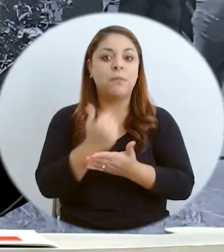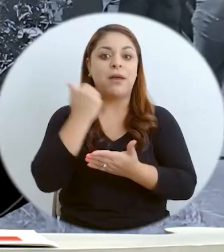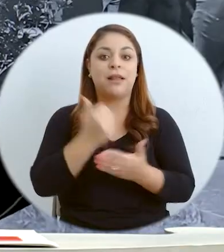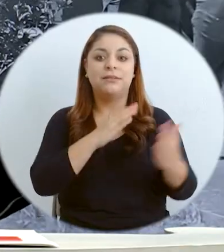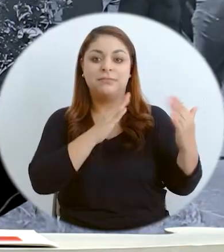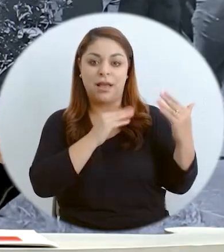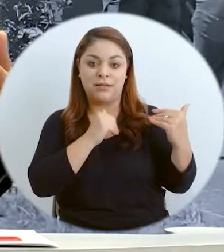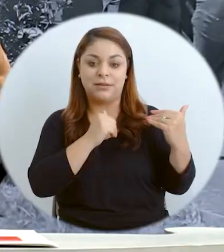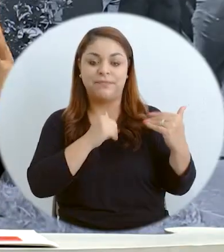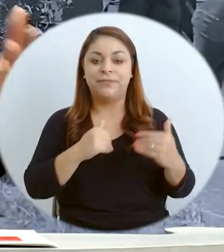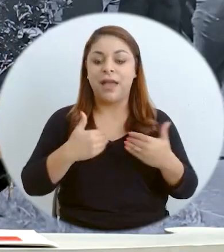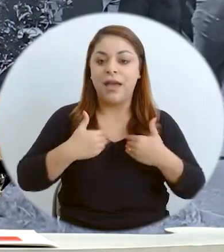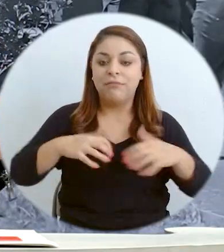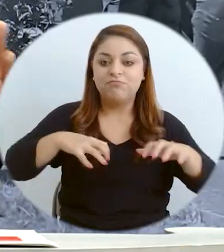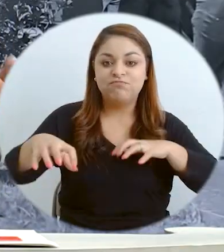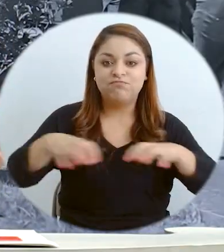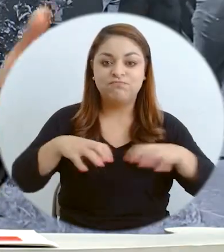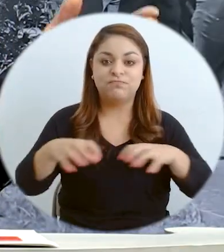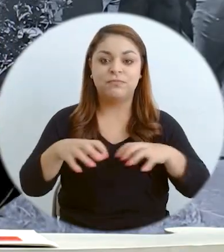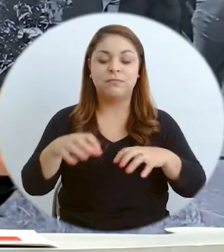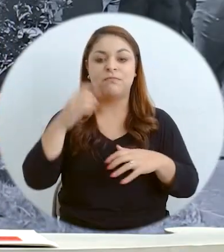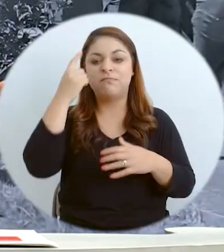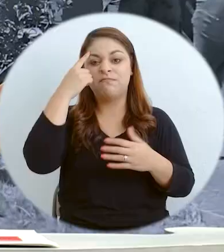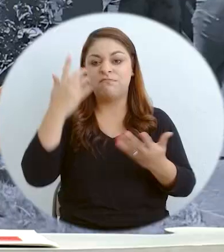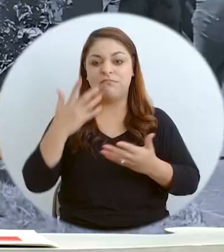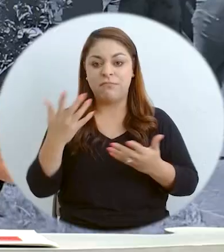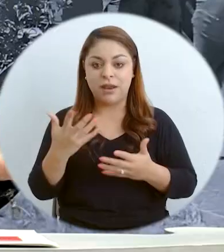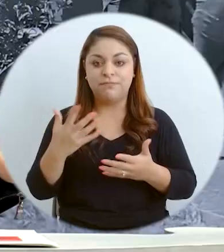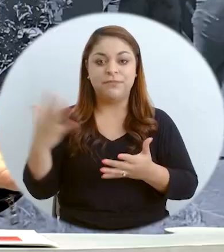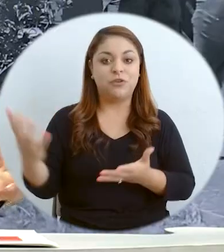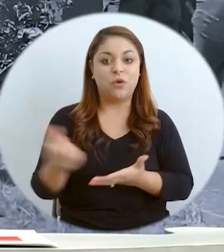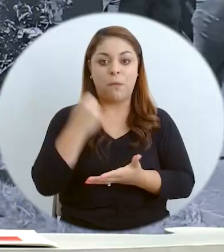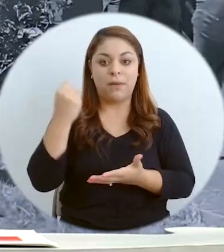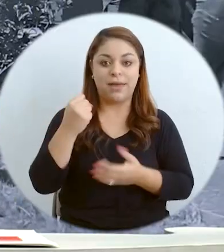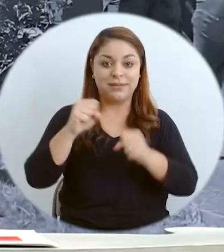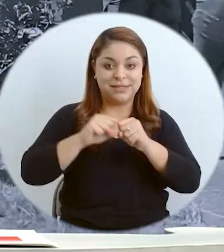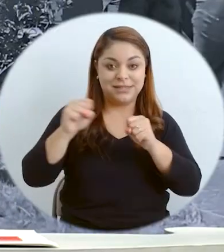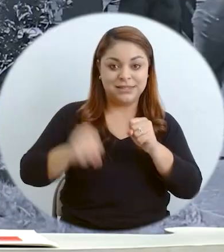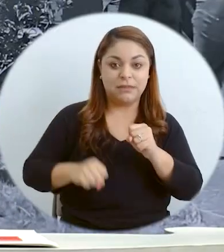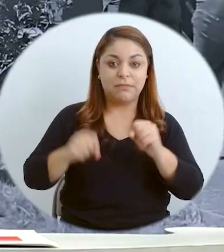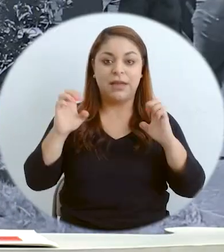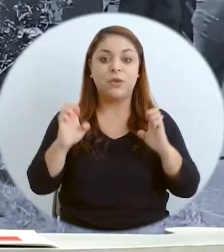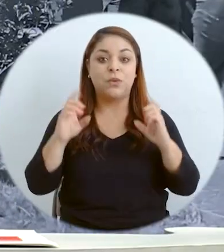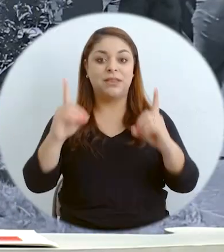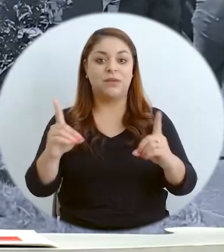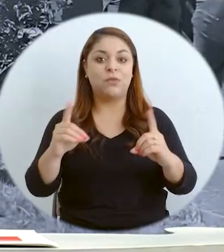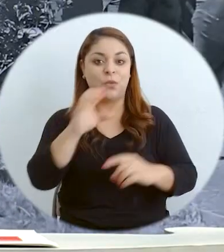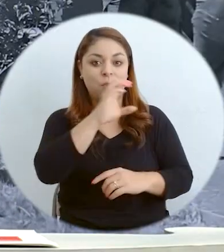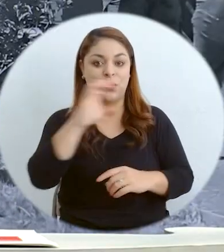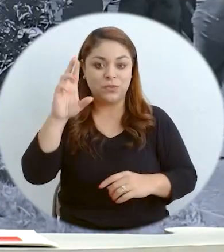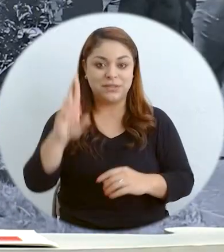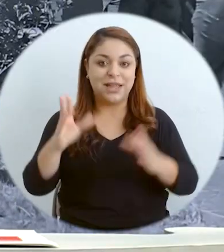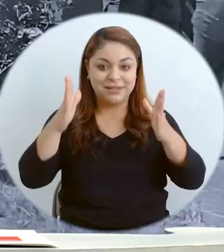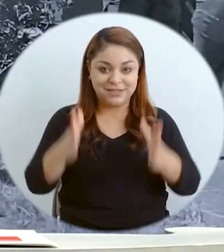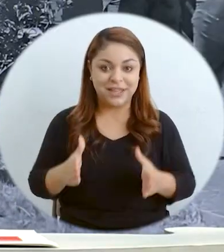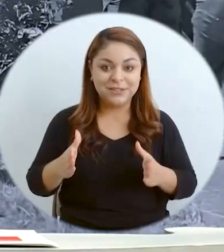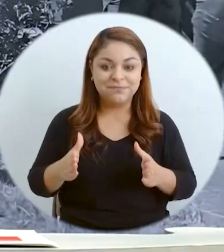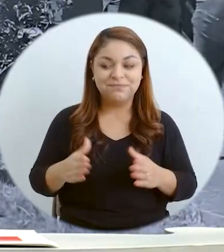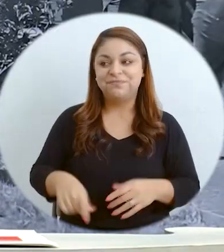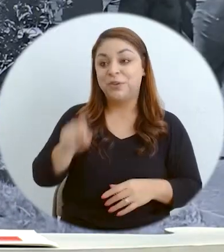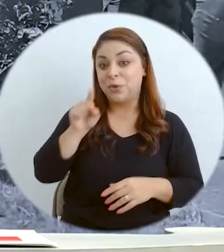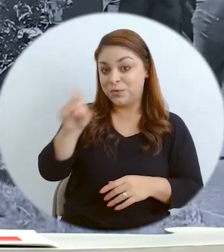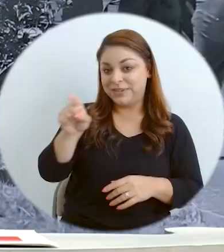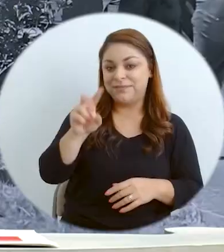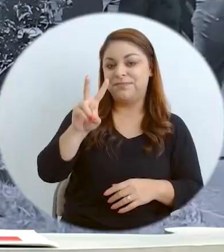recuperar esa esperanza y hacer acciones para, en este caso que nos interesa, recuperar el sistema educativo costarricense.